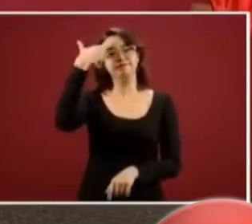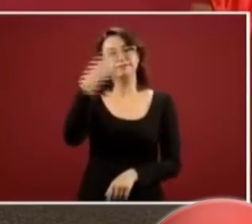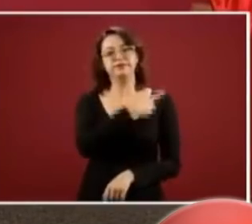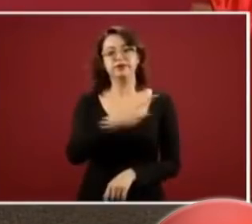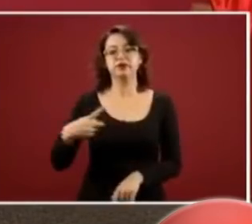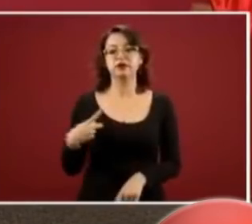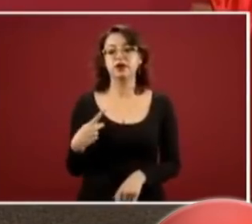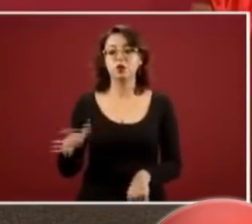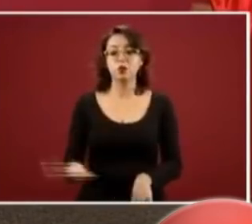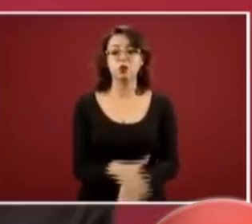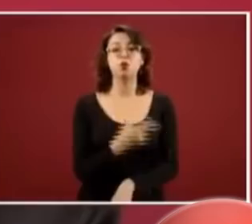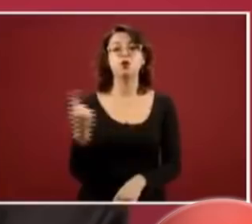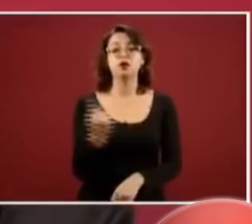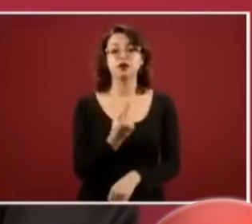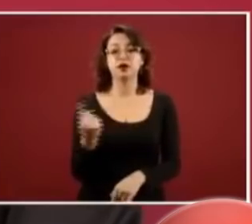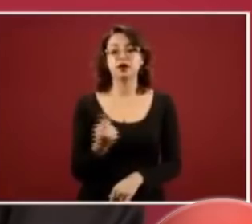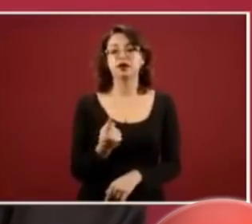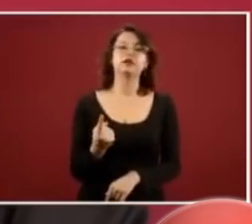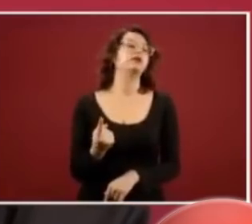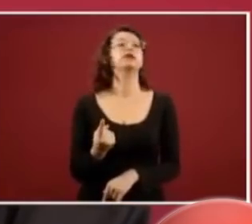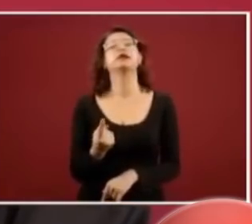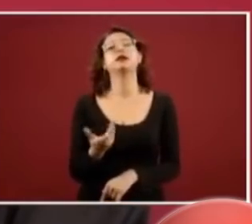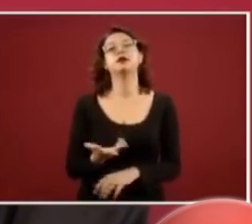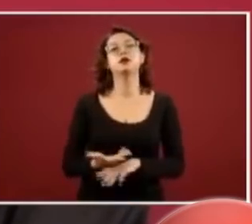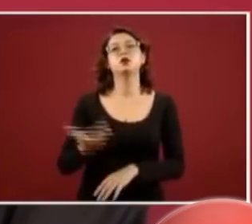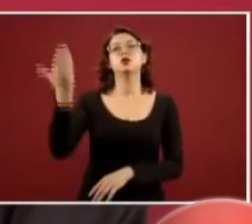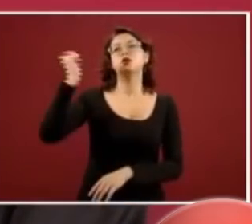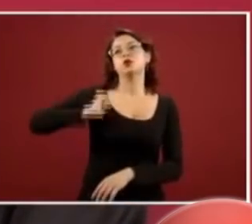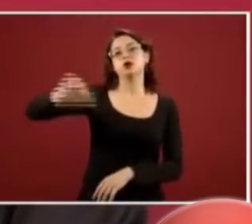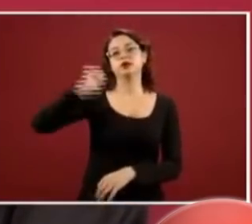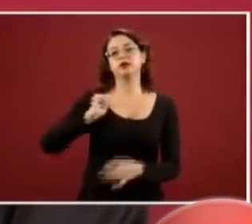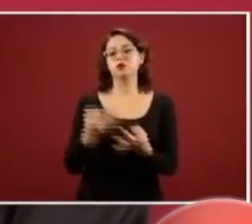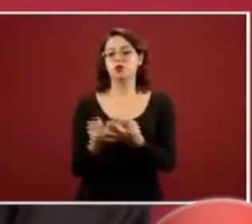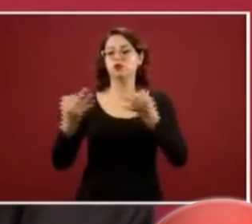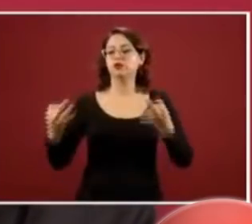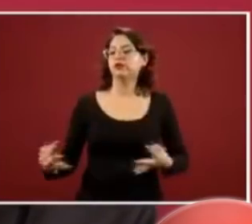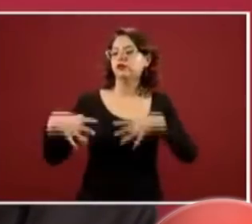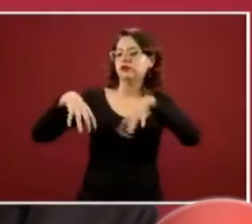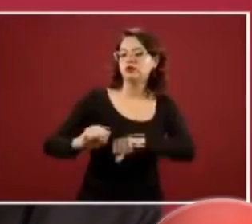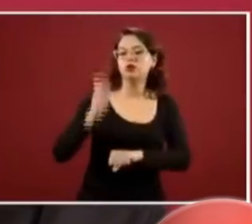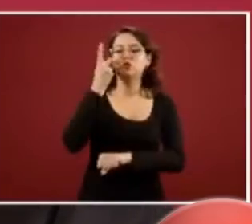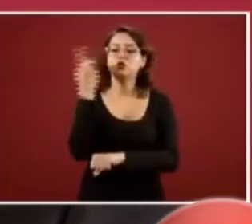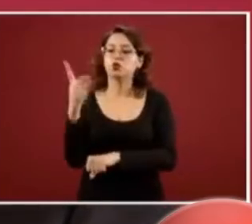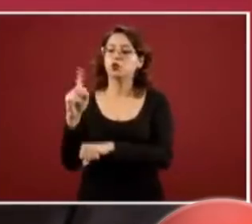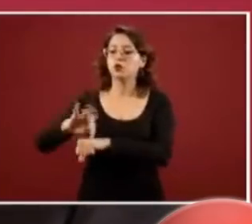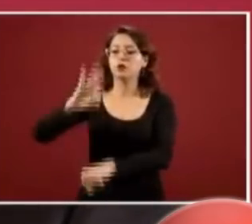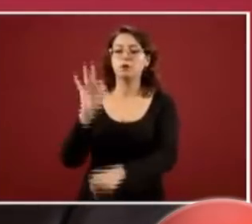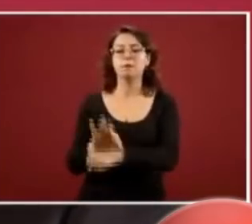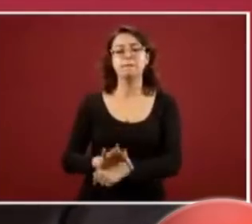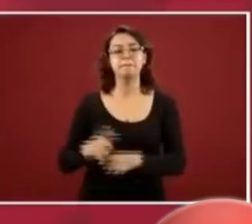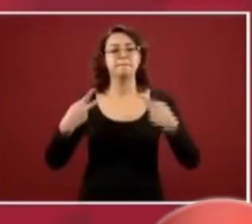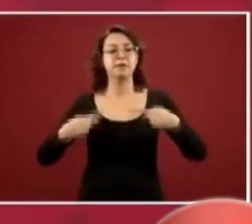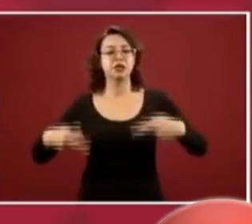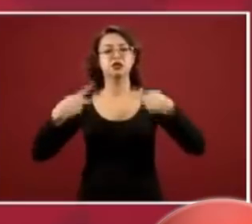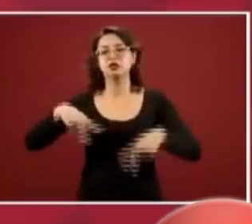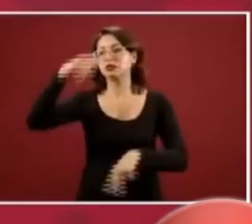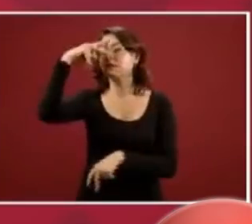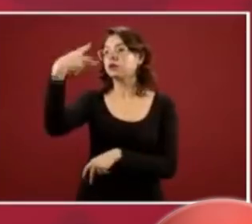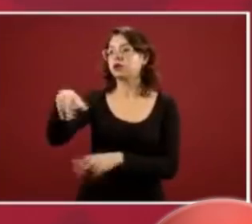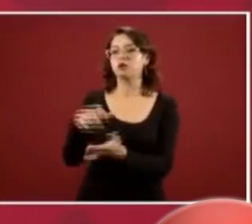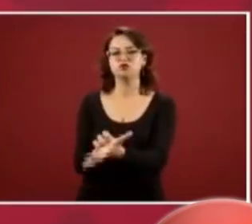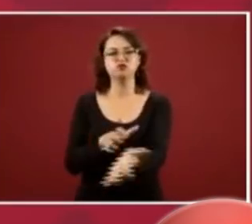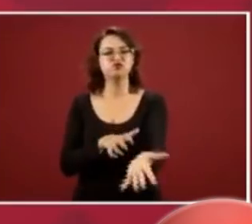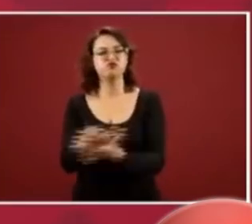lucharon millones de mexicanos y dieron su vida a muchos.